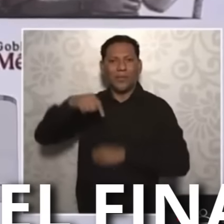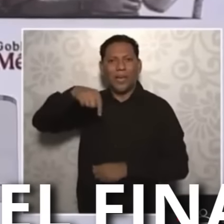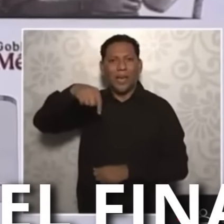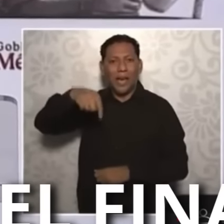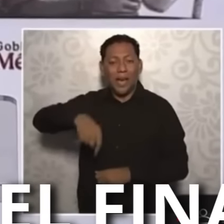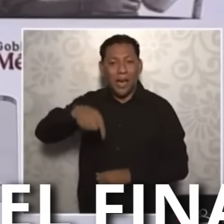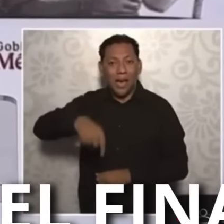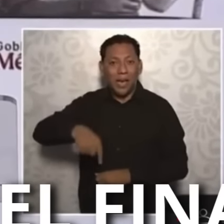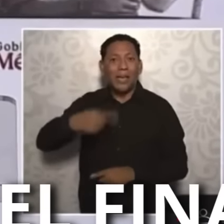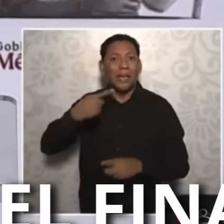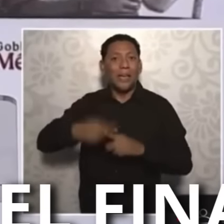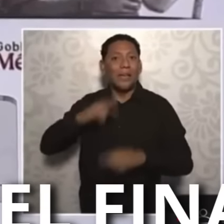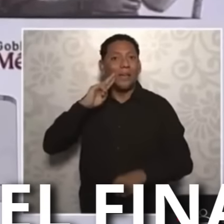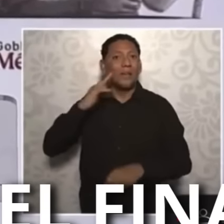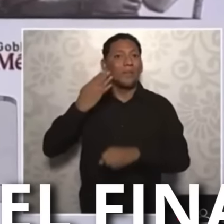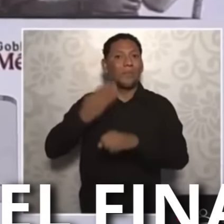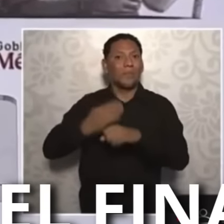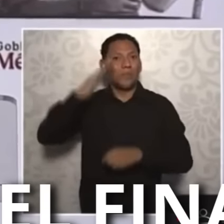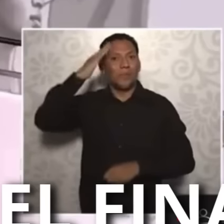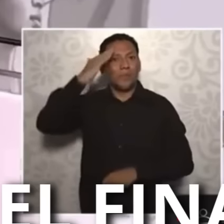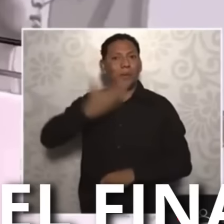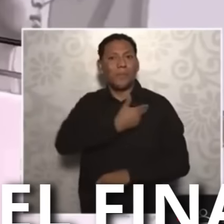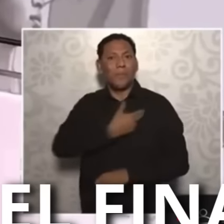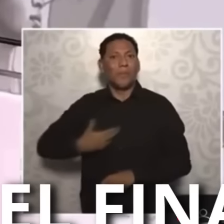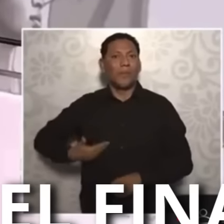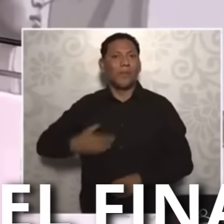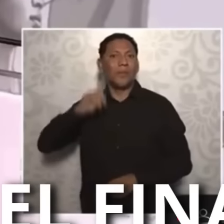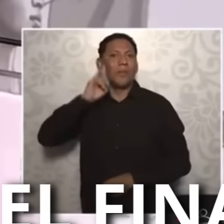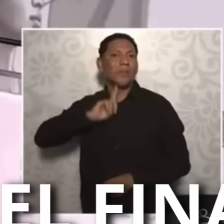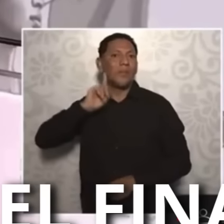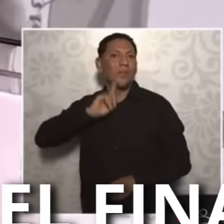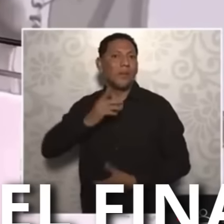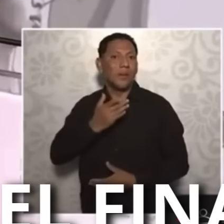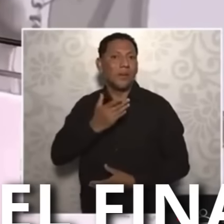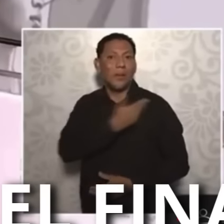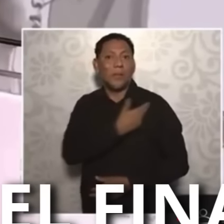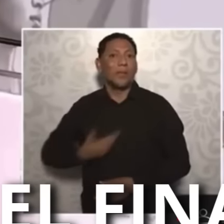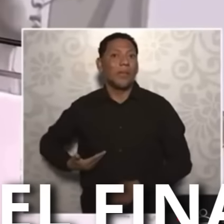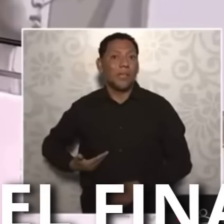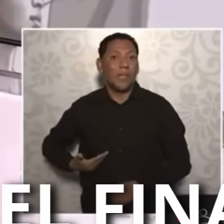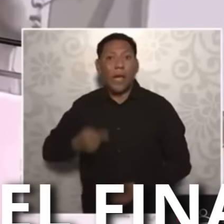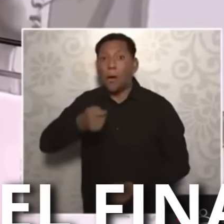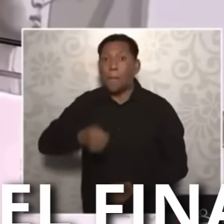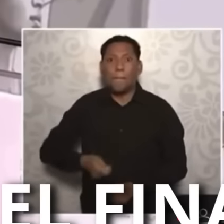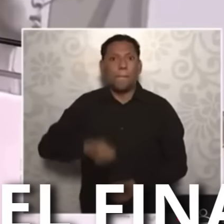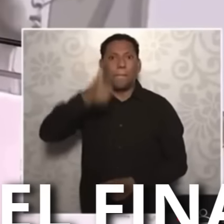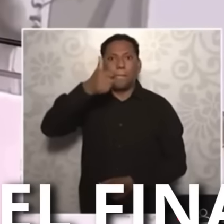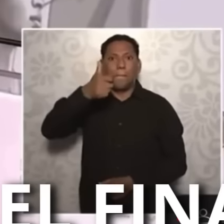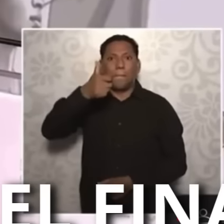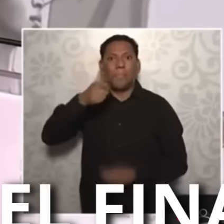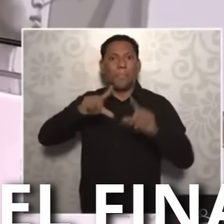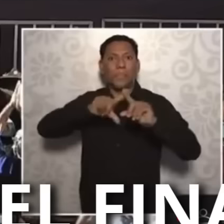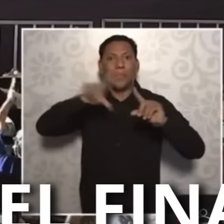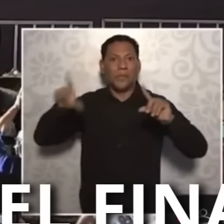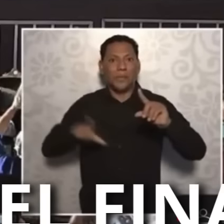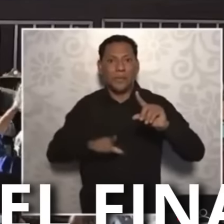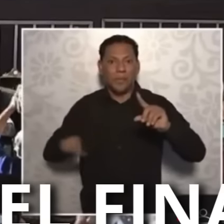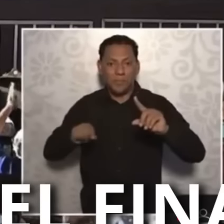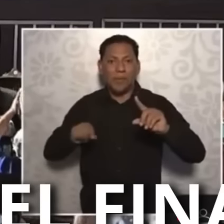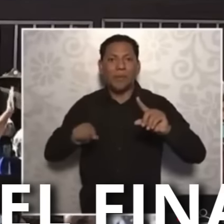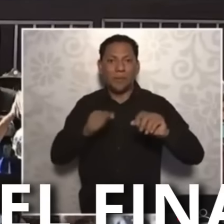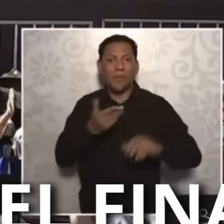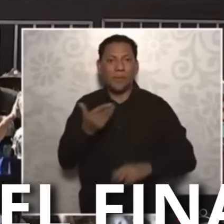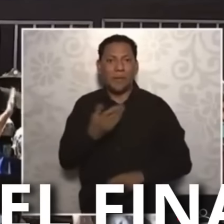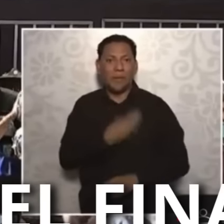nuestra presidenta Claudia Sheinbaum, la primer presidenta mujer de nuestro país.